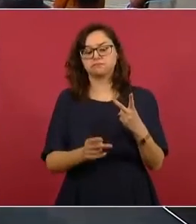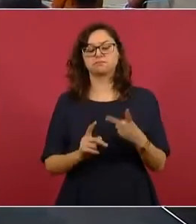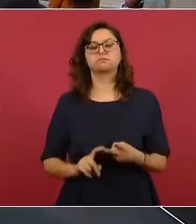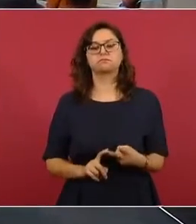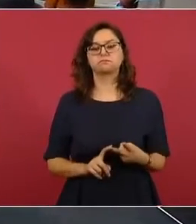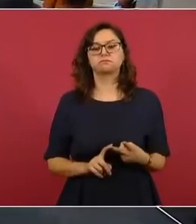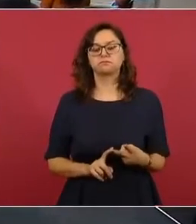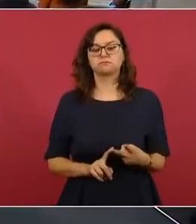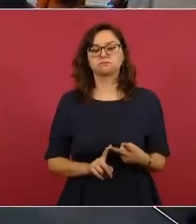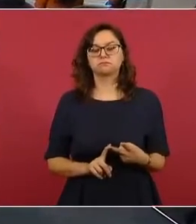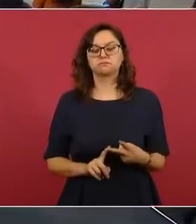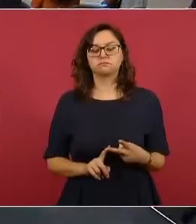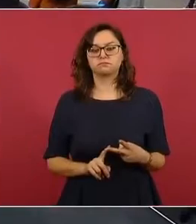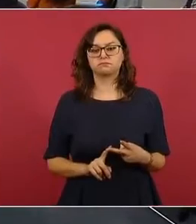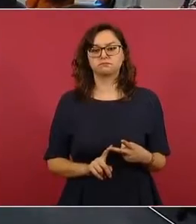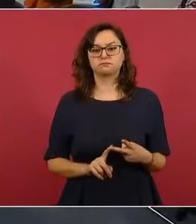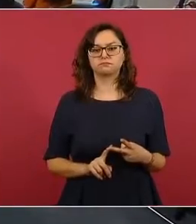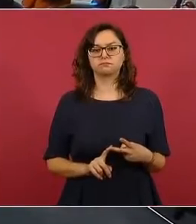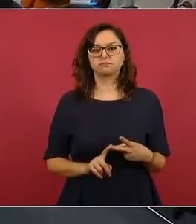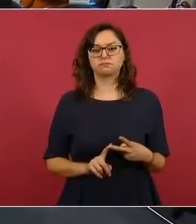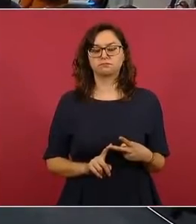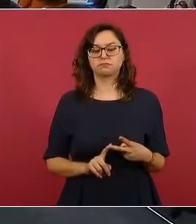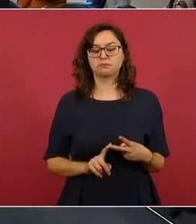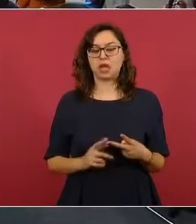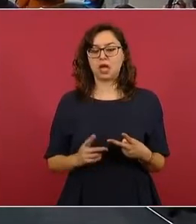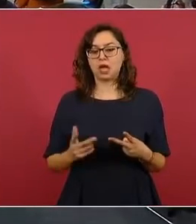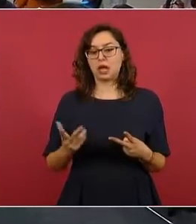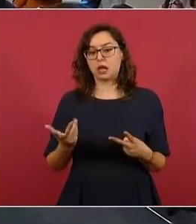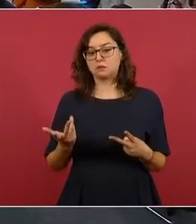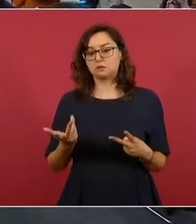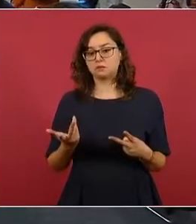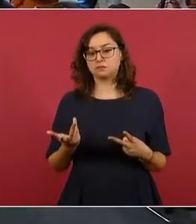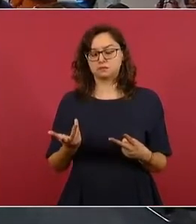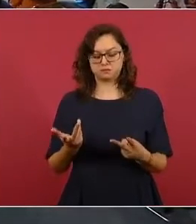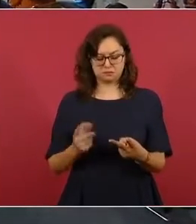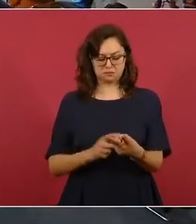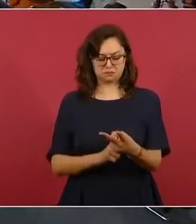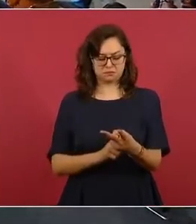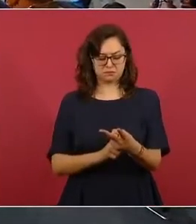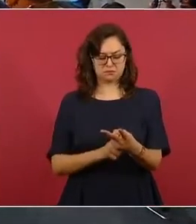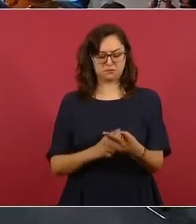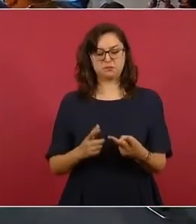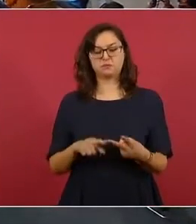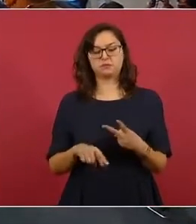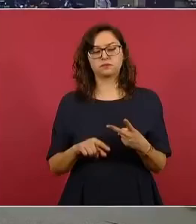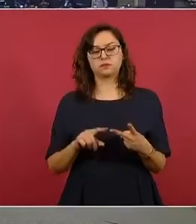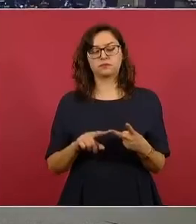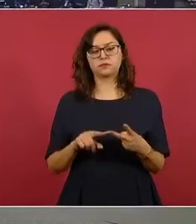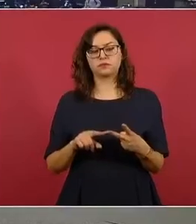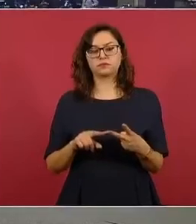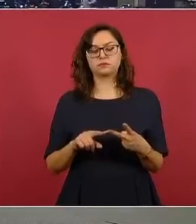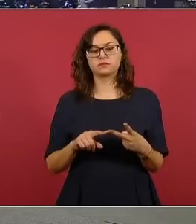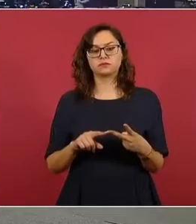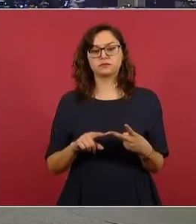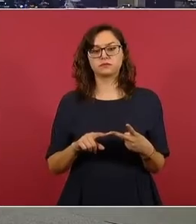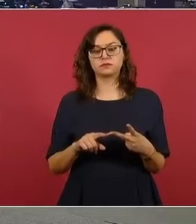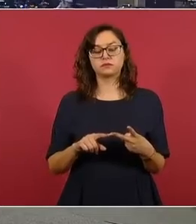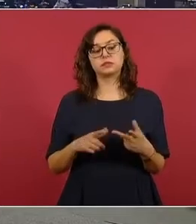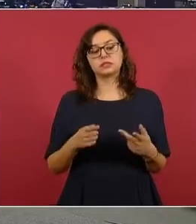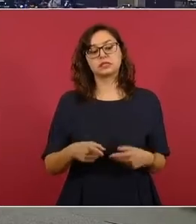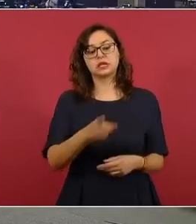¿qué opina usted o cómo ve este caso de la nueva narrativa que están haciendo la